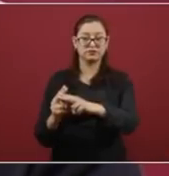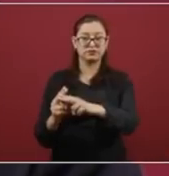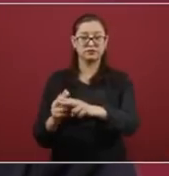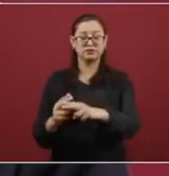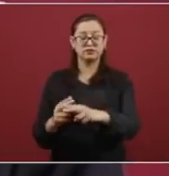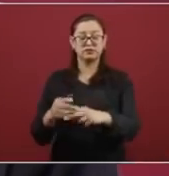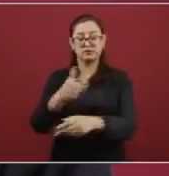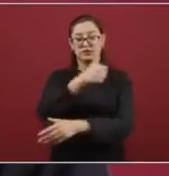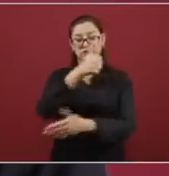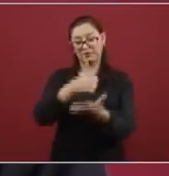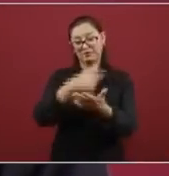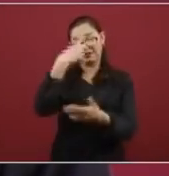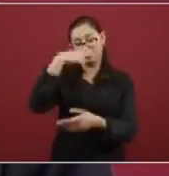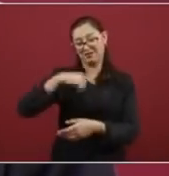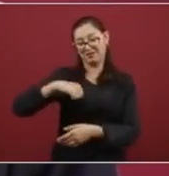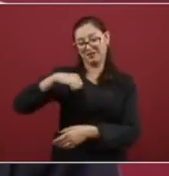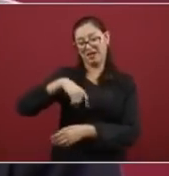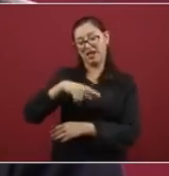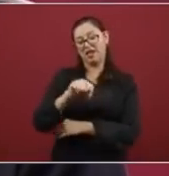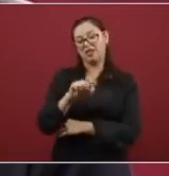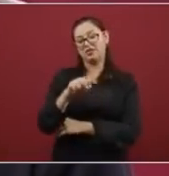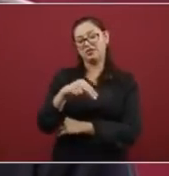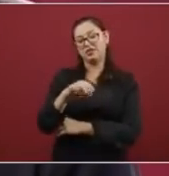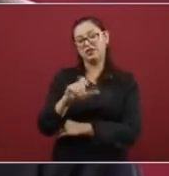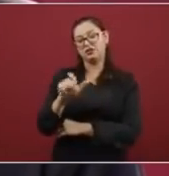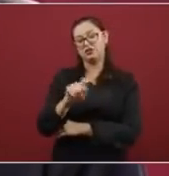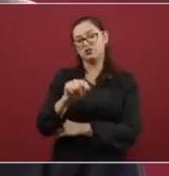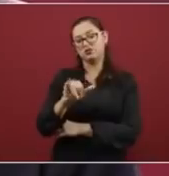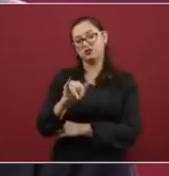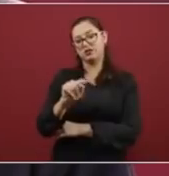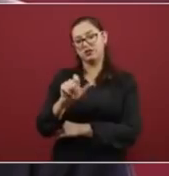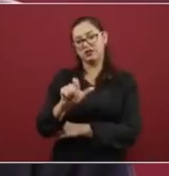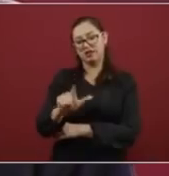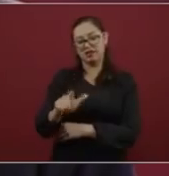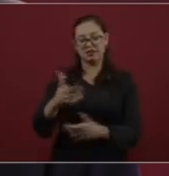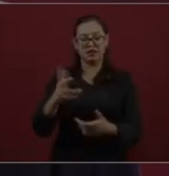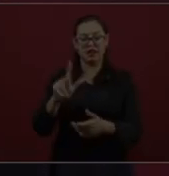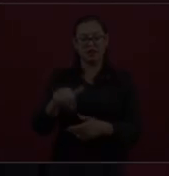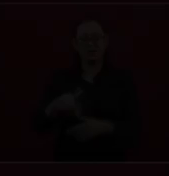seguridad. Con información de Verónica Torres Lizama, Notimex.